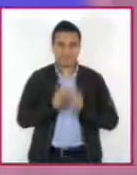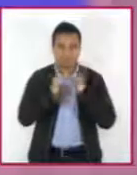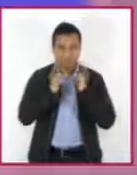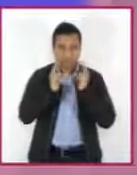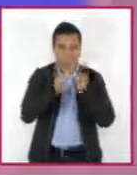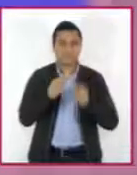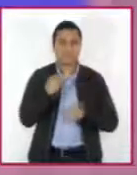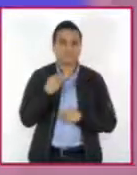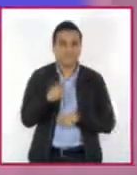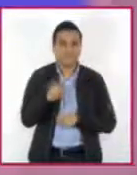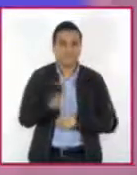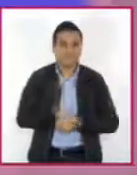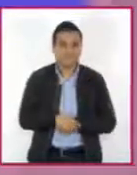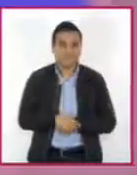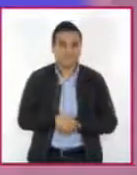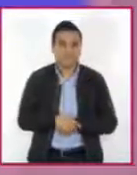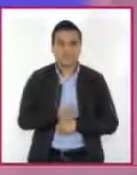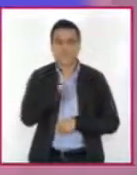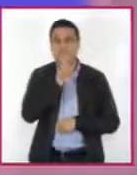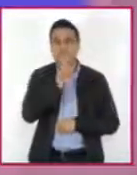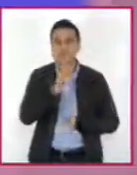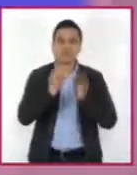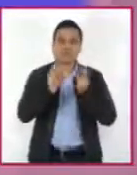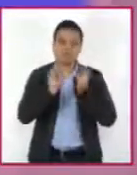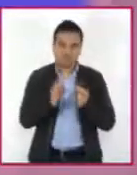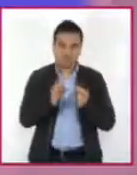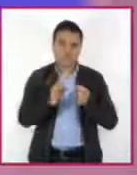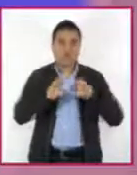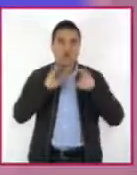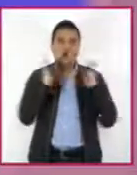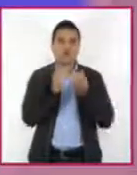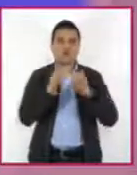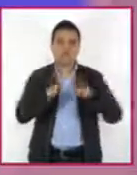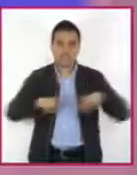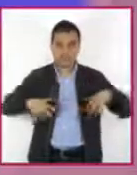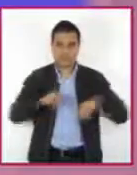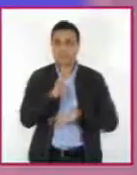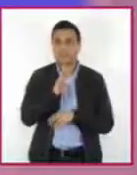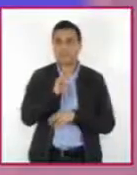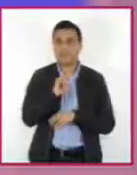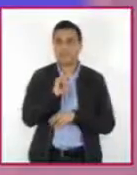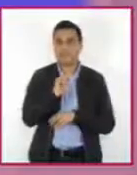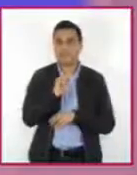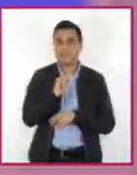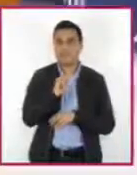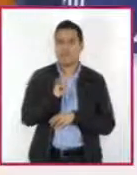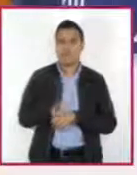1815. La respuesta correcta es el Congreso de Viena. Esa respuesta es correcta.